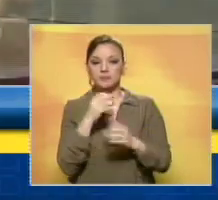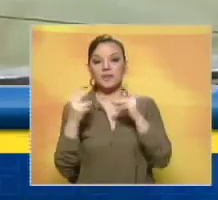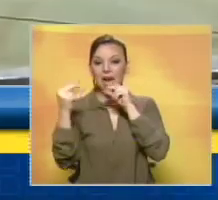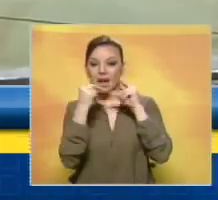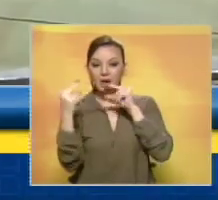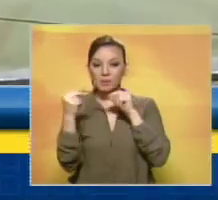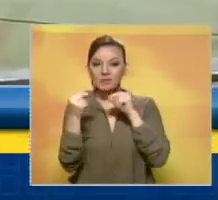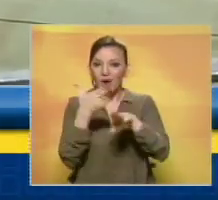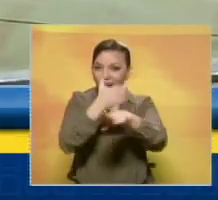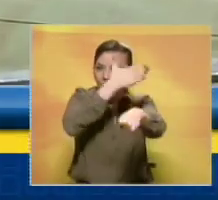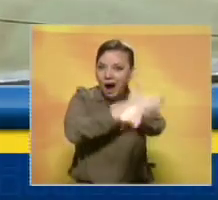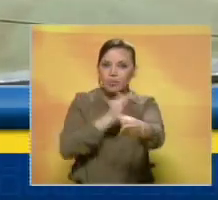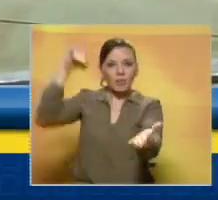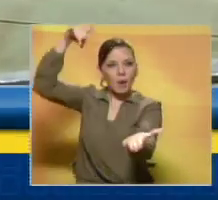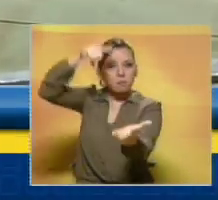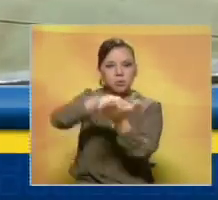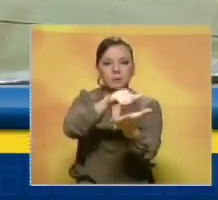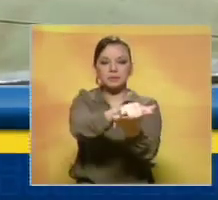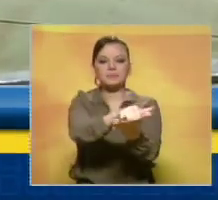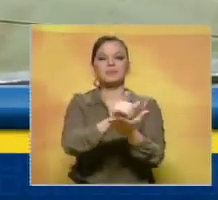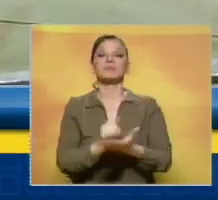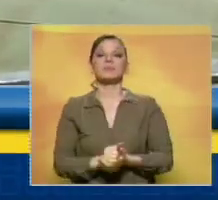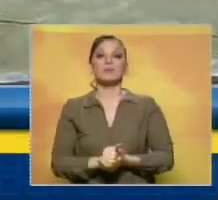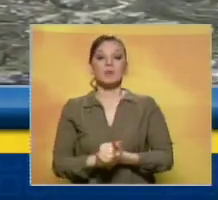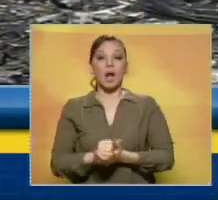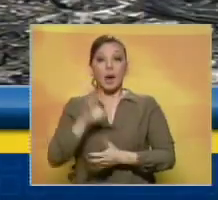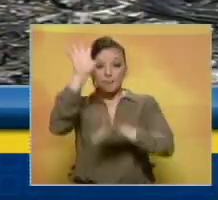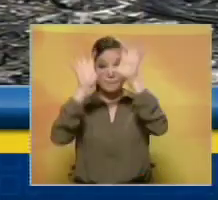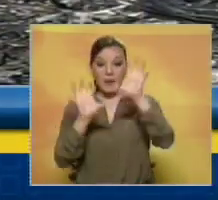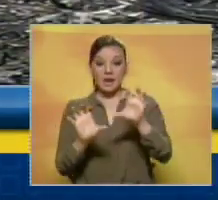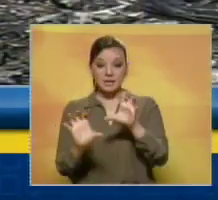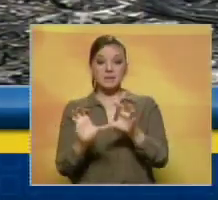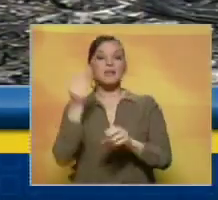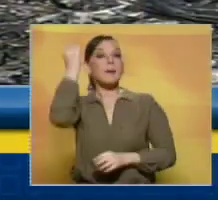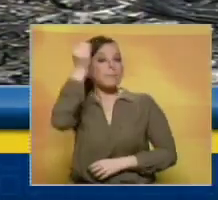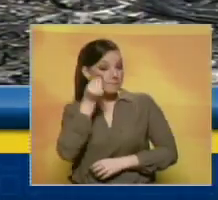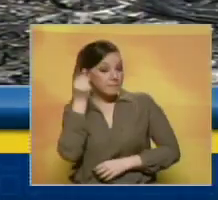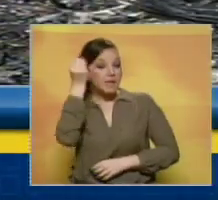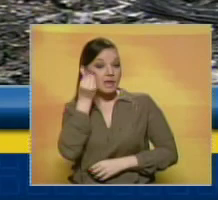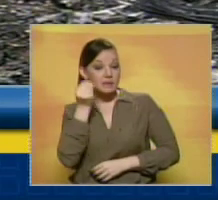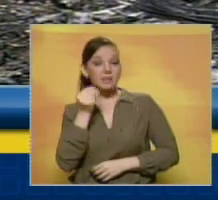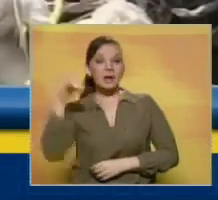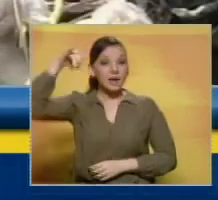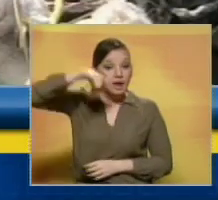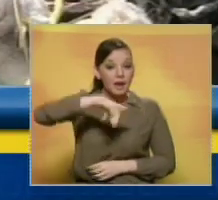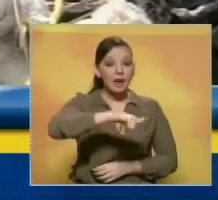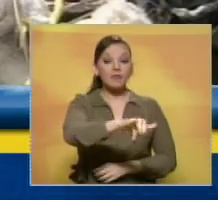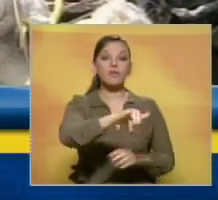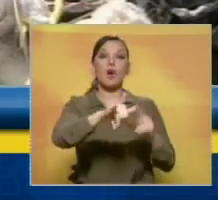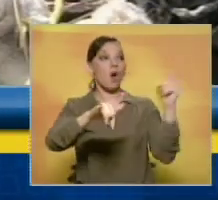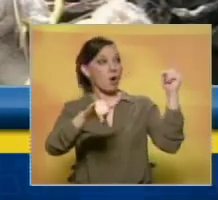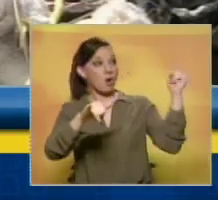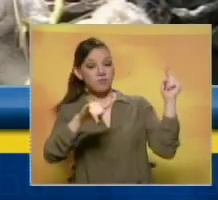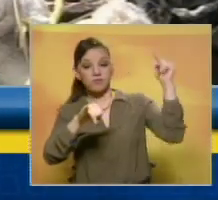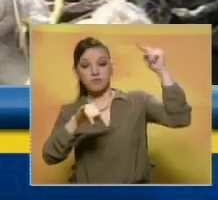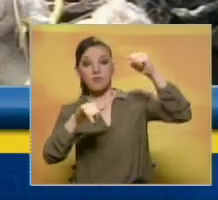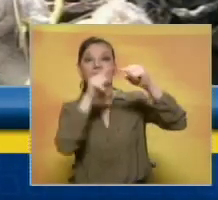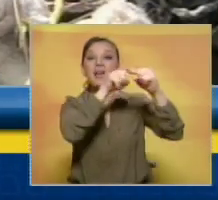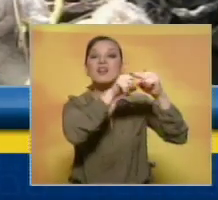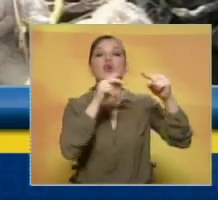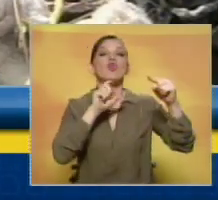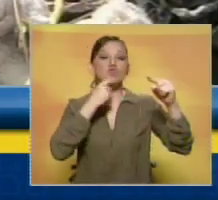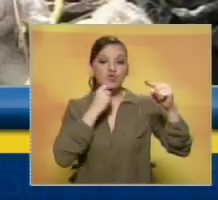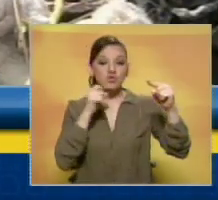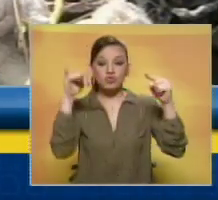tripulación minutos antes del impacto. Países occidentales creen que el Boeing 777 fue impactado por un misil ruso.